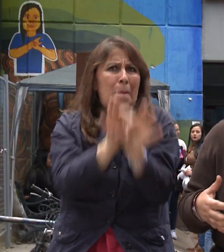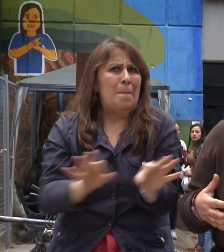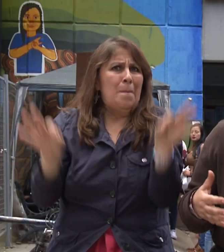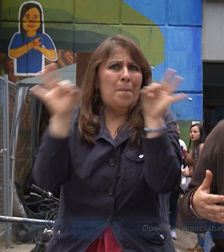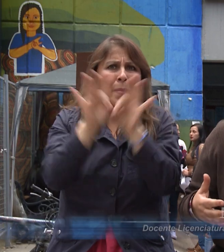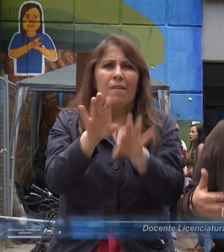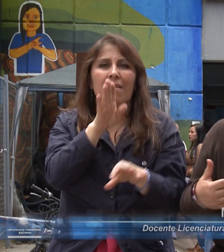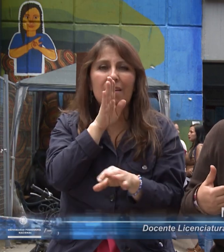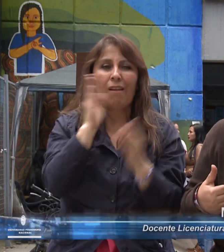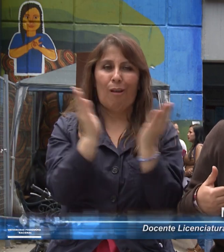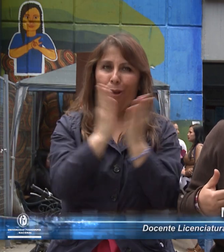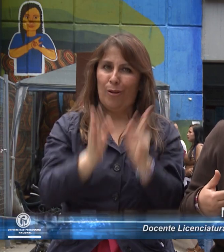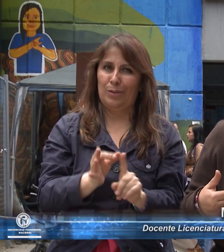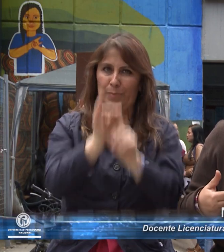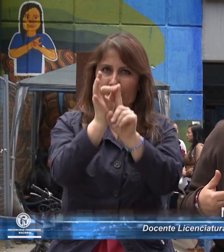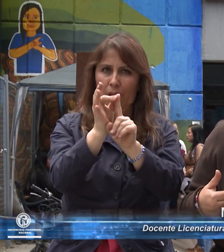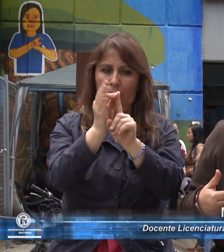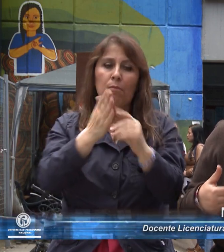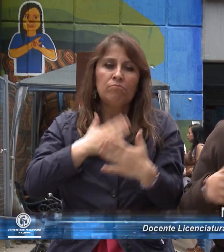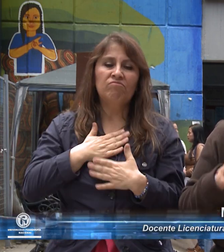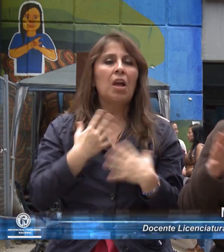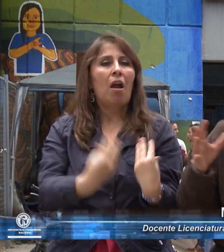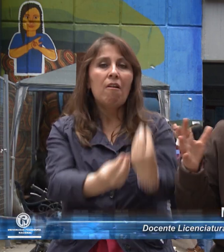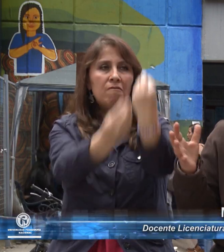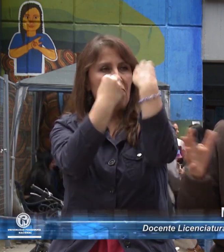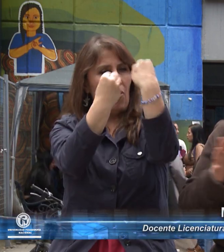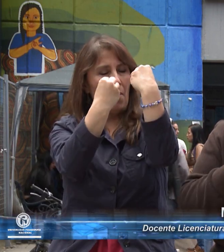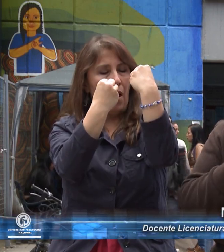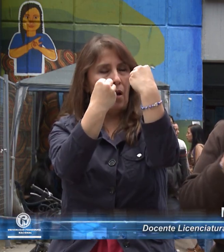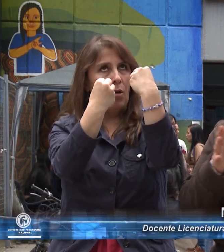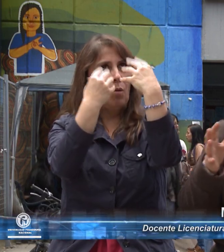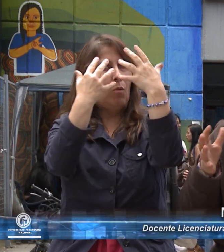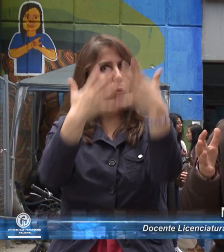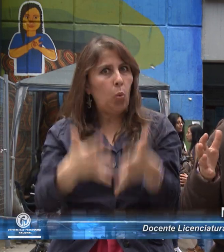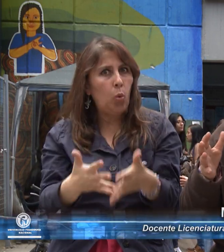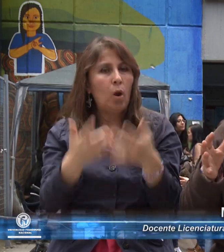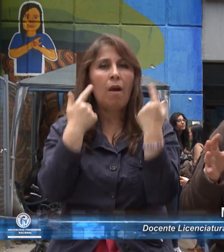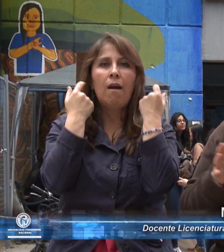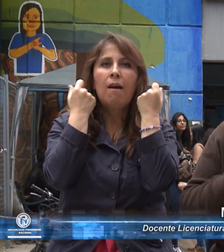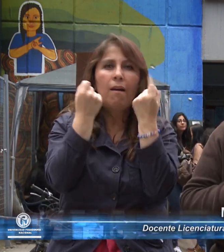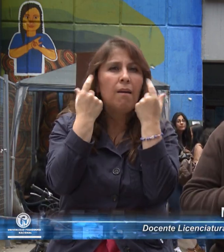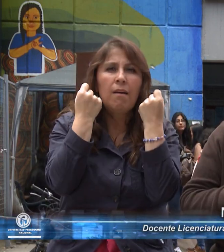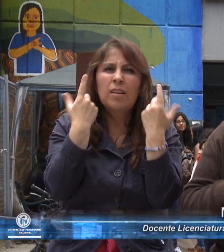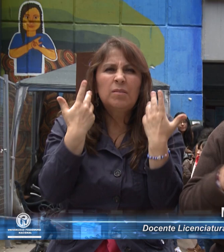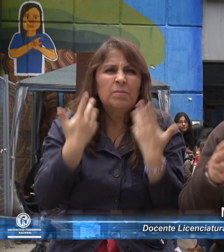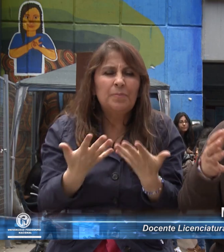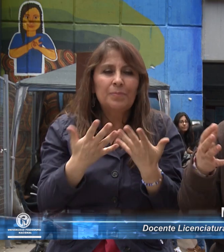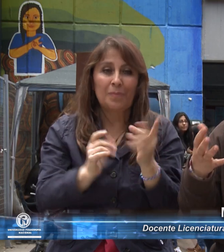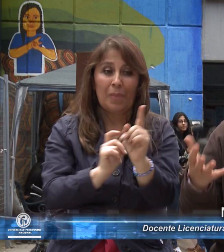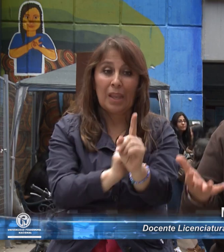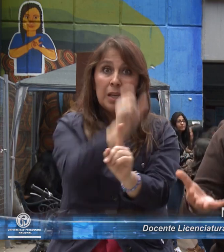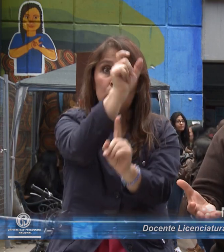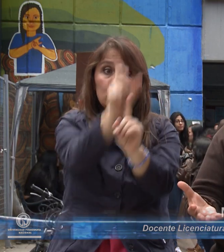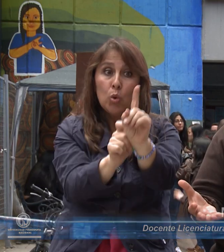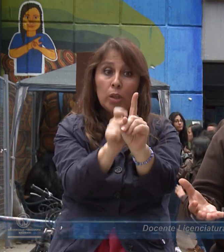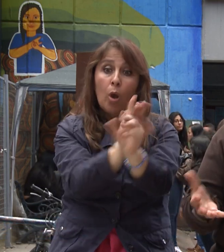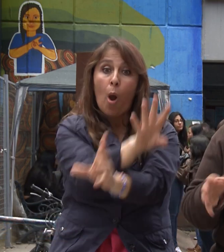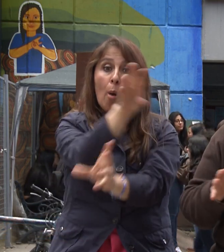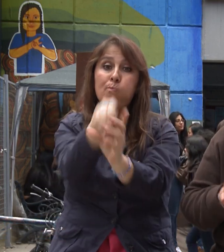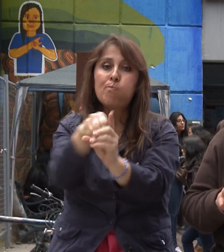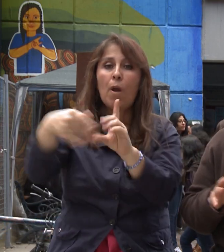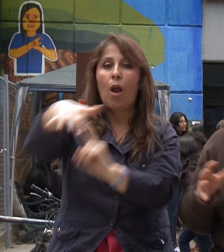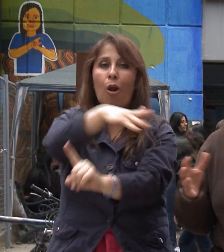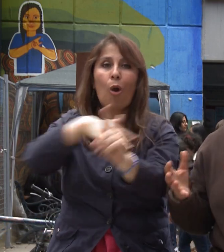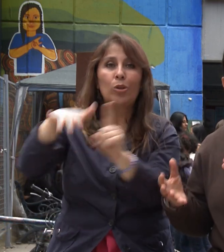importante porque desde su formación pues puede comprender no solamente el sujeto en el contexto